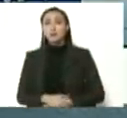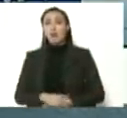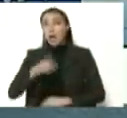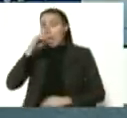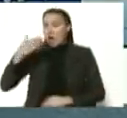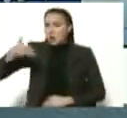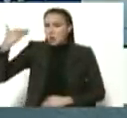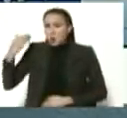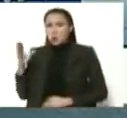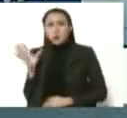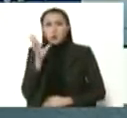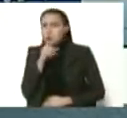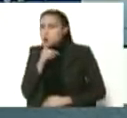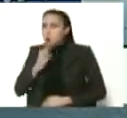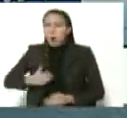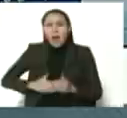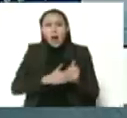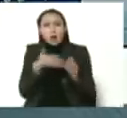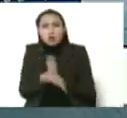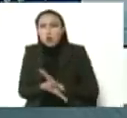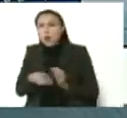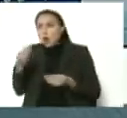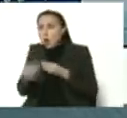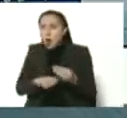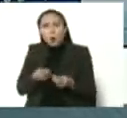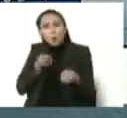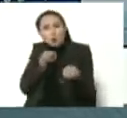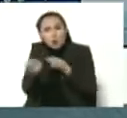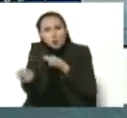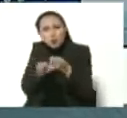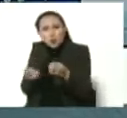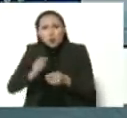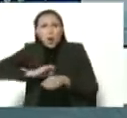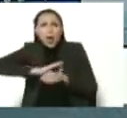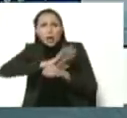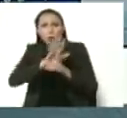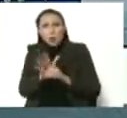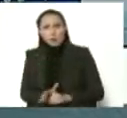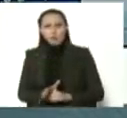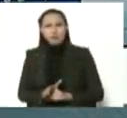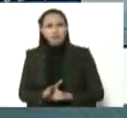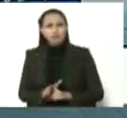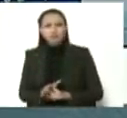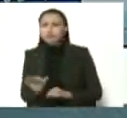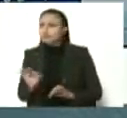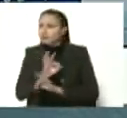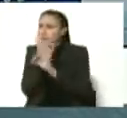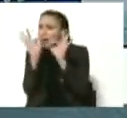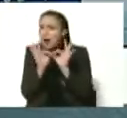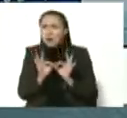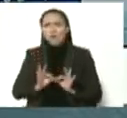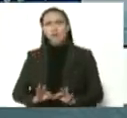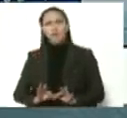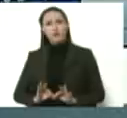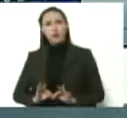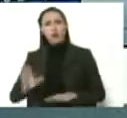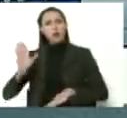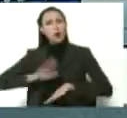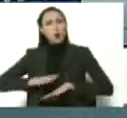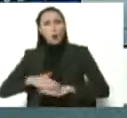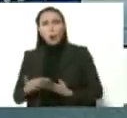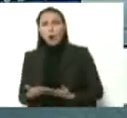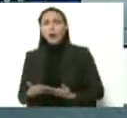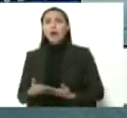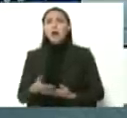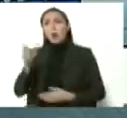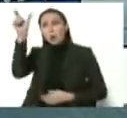había protocolos de tratamiento al coronavirus. Verdaderamente era una ruleta. Cuando entraba alguien